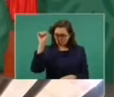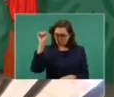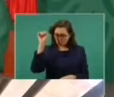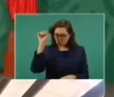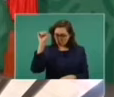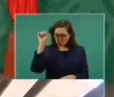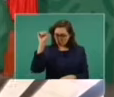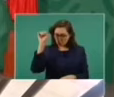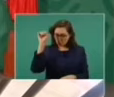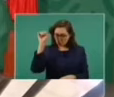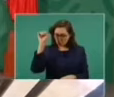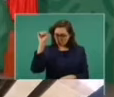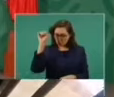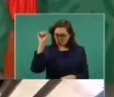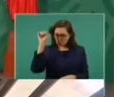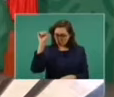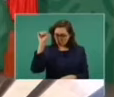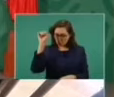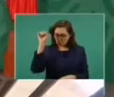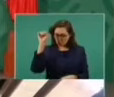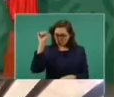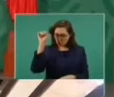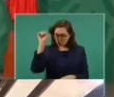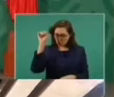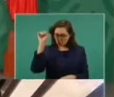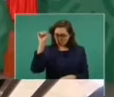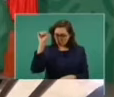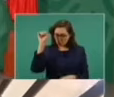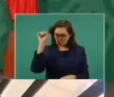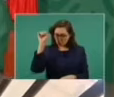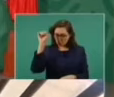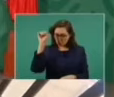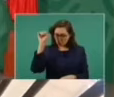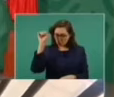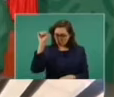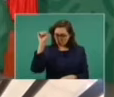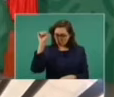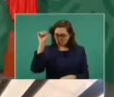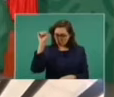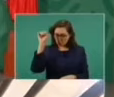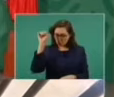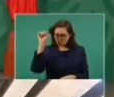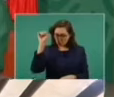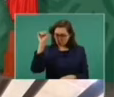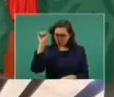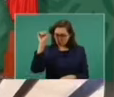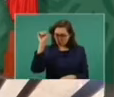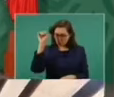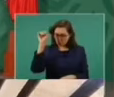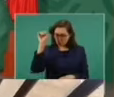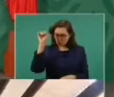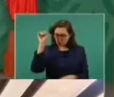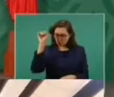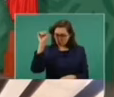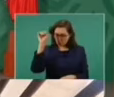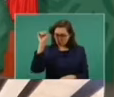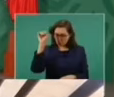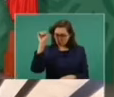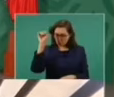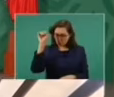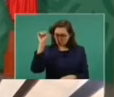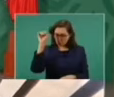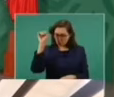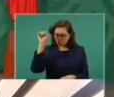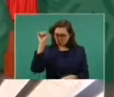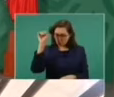Peña Nieto, ¿sí? Y también pudo, ¿sí?, haber hecho lo mismo de Andrés Manuel López Obrador. O sea, vamos a